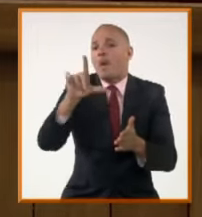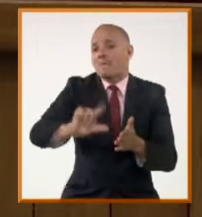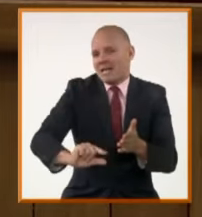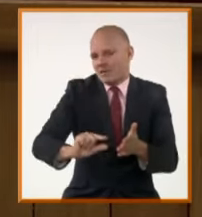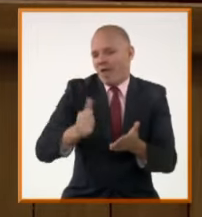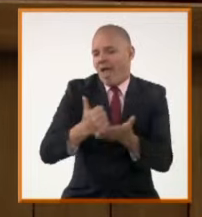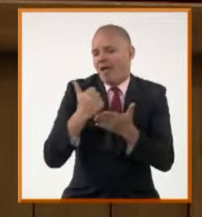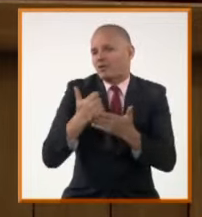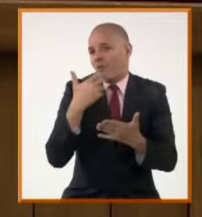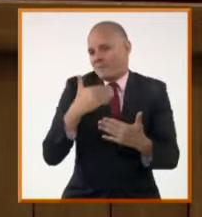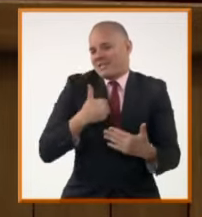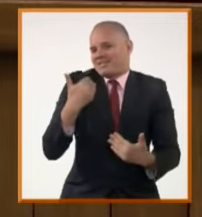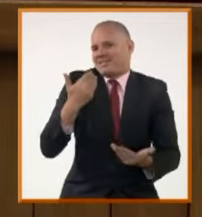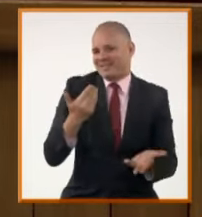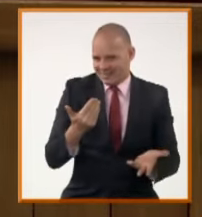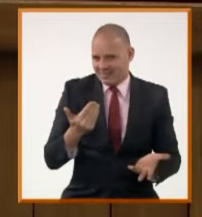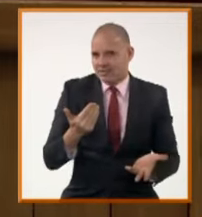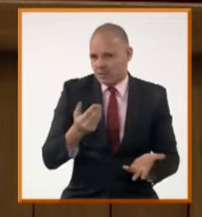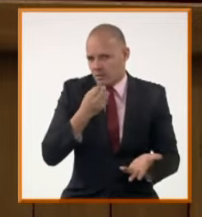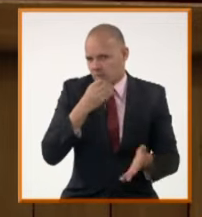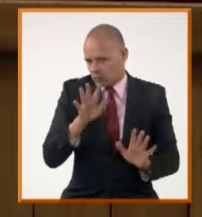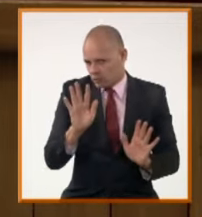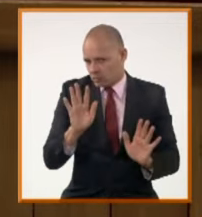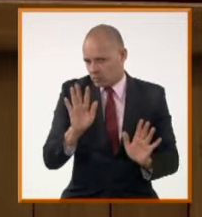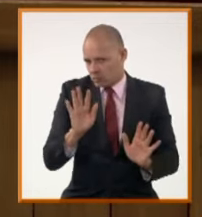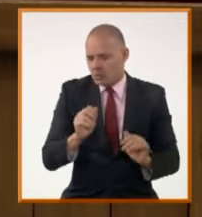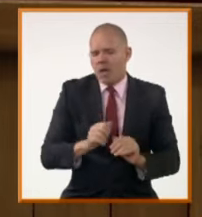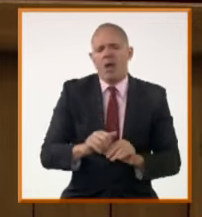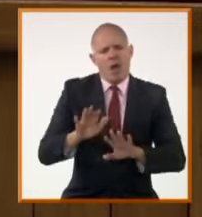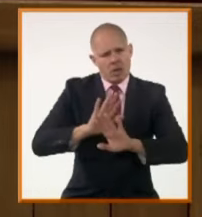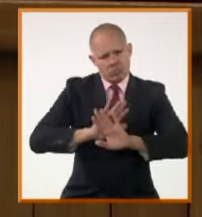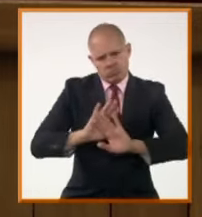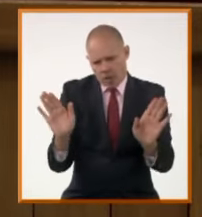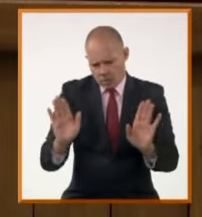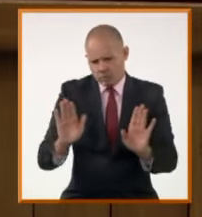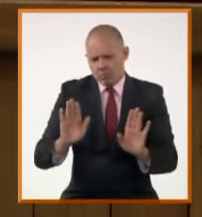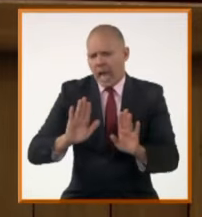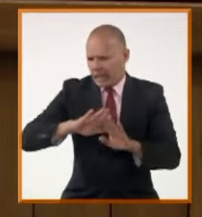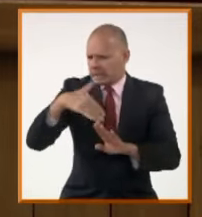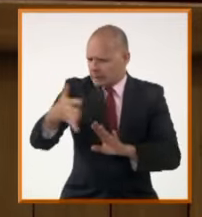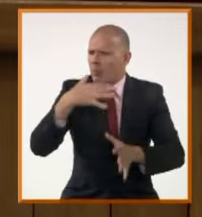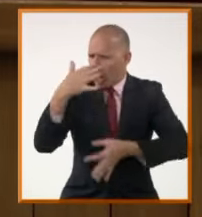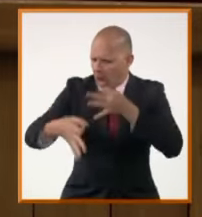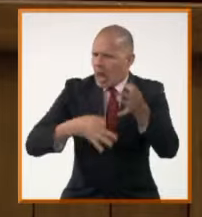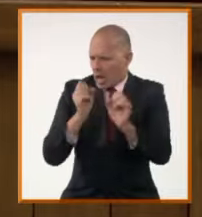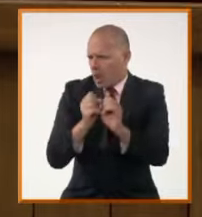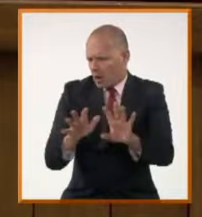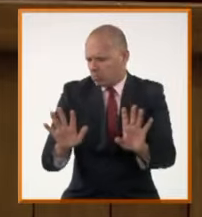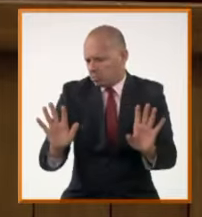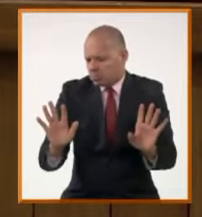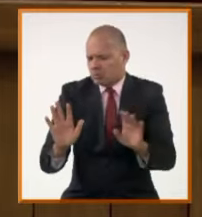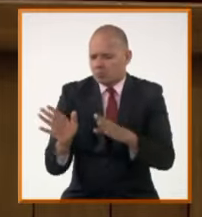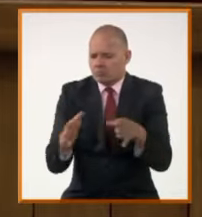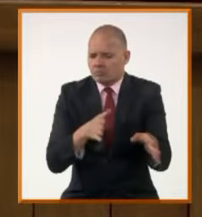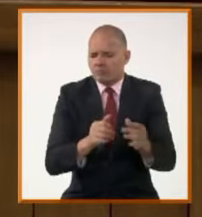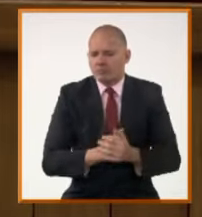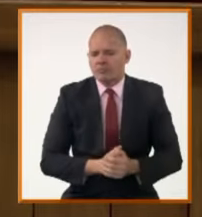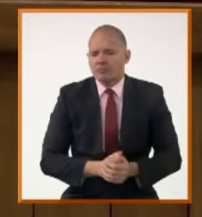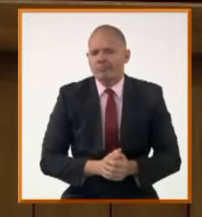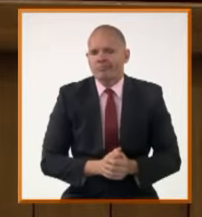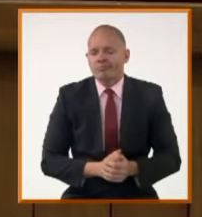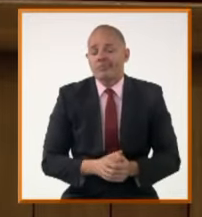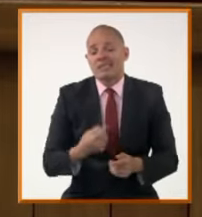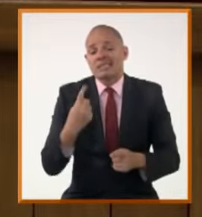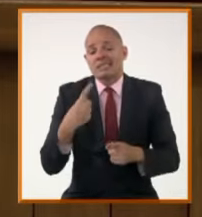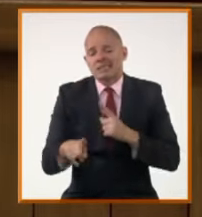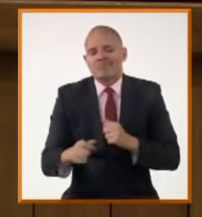efectivos en su uso. Cuestión que ya se irá comunicando posteriormente. Implementar medidas para que las